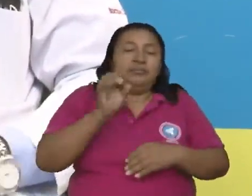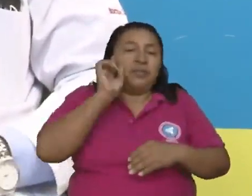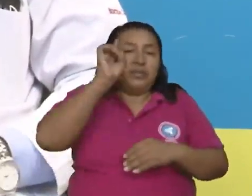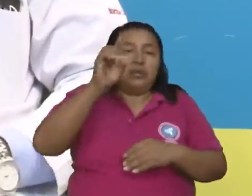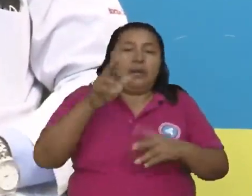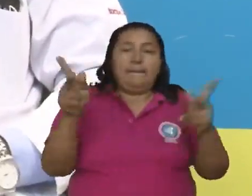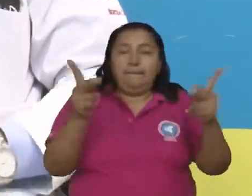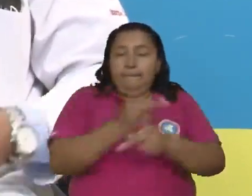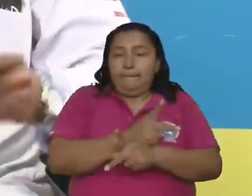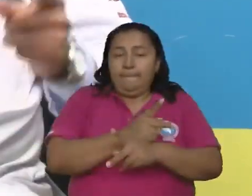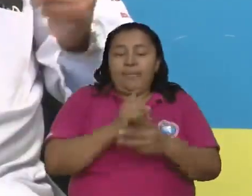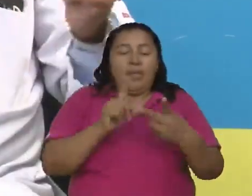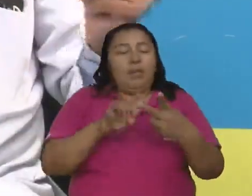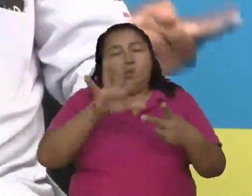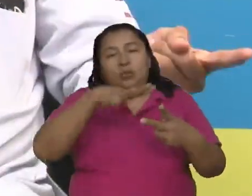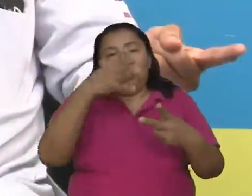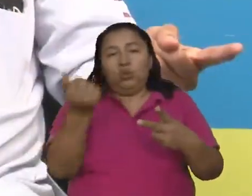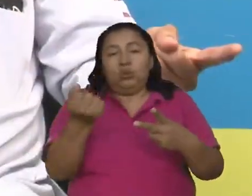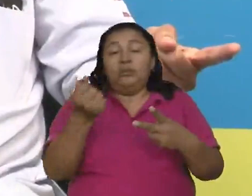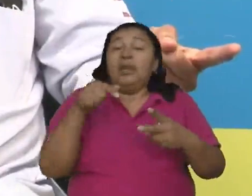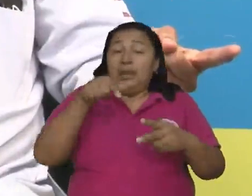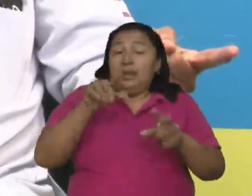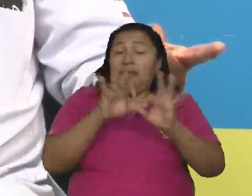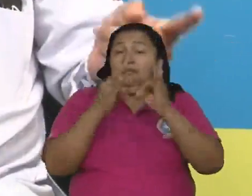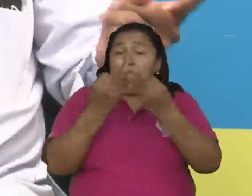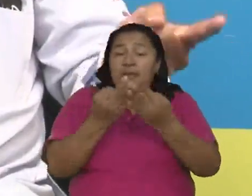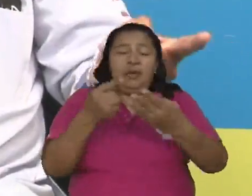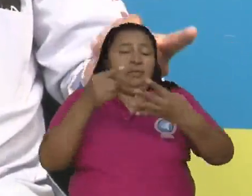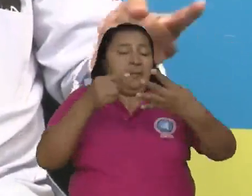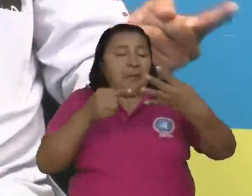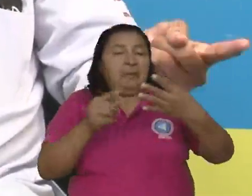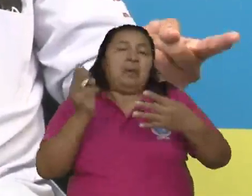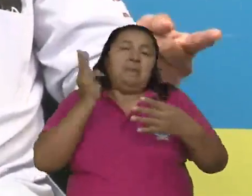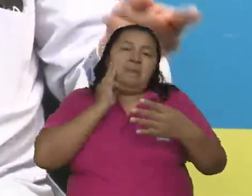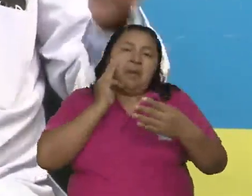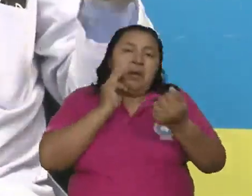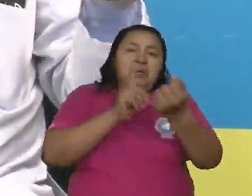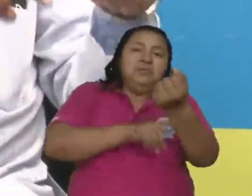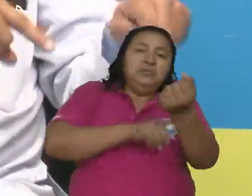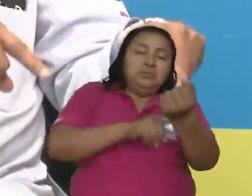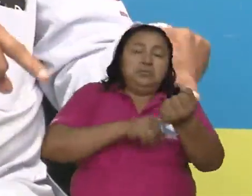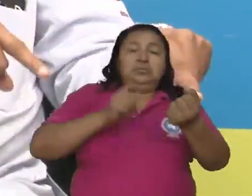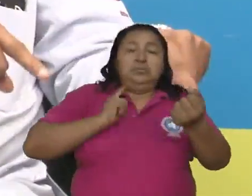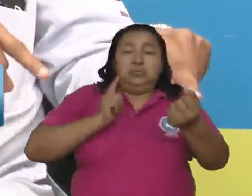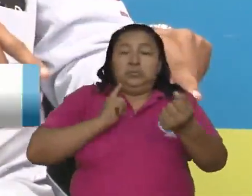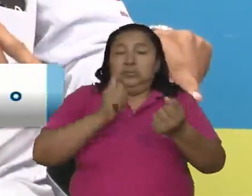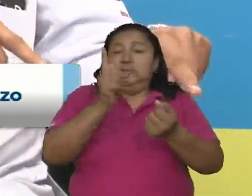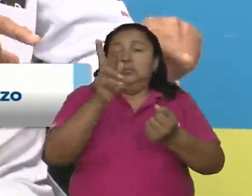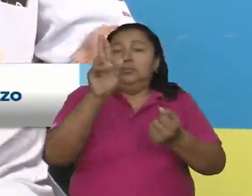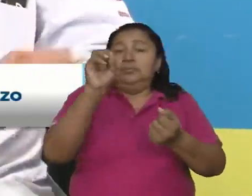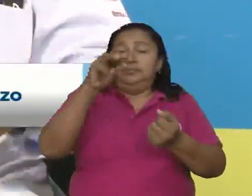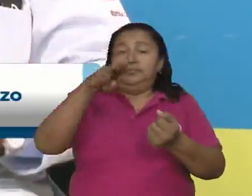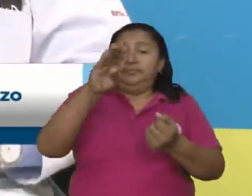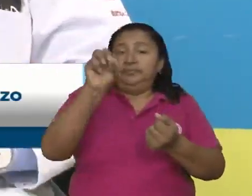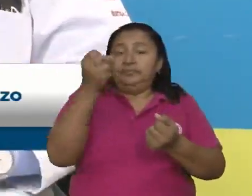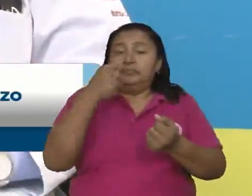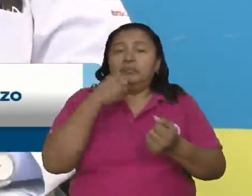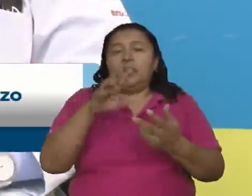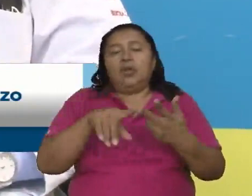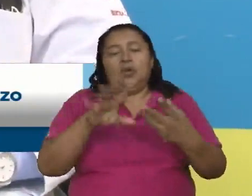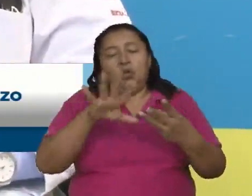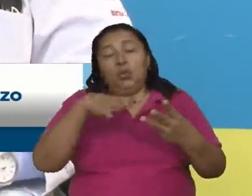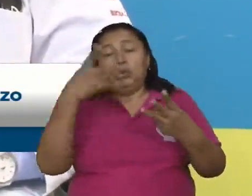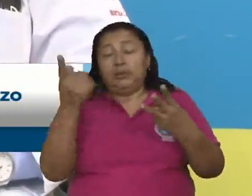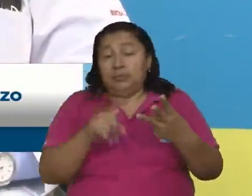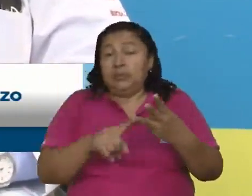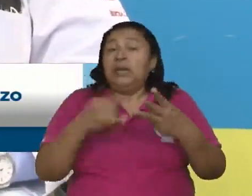Otra cosa es el antecedente de la familia, o sea, la mamá, las hermanas que hayan desarrollado trombosis venosa. Y otra cosa es que